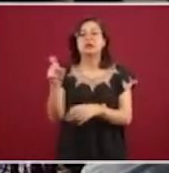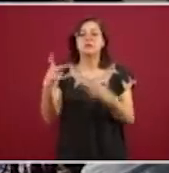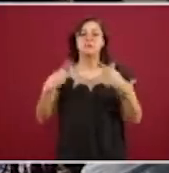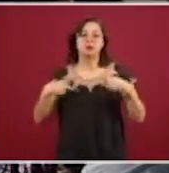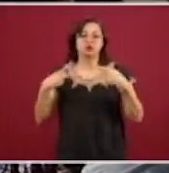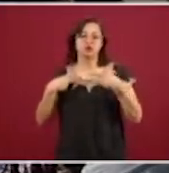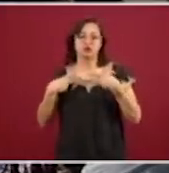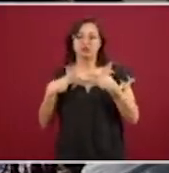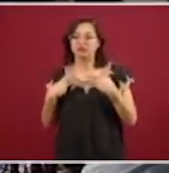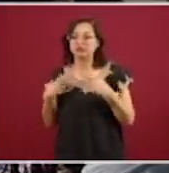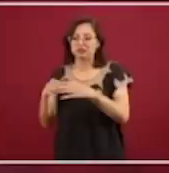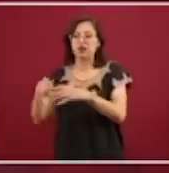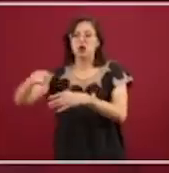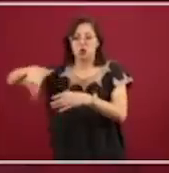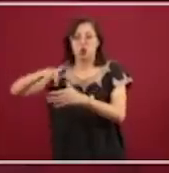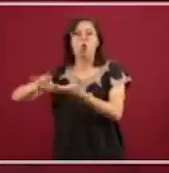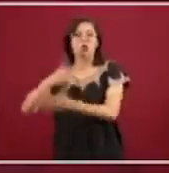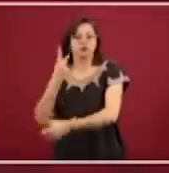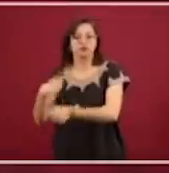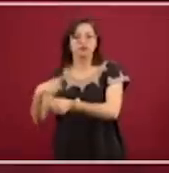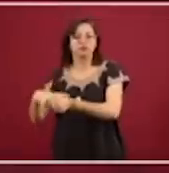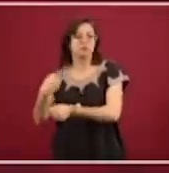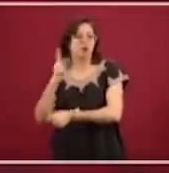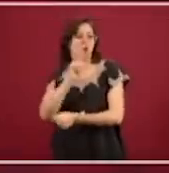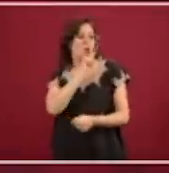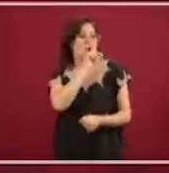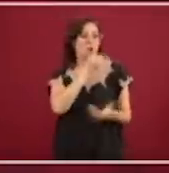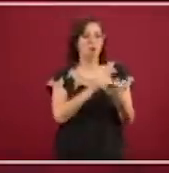más de 1.776.000, entonces no